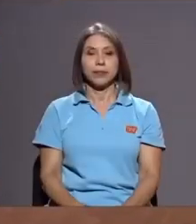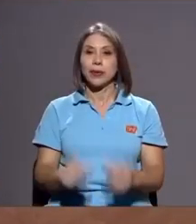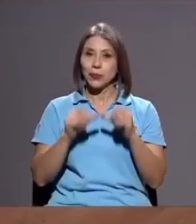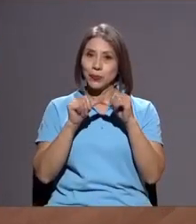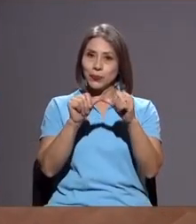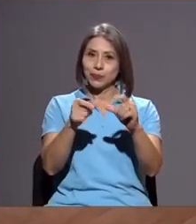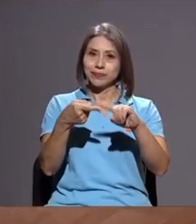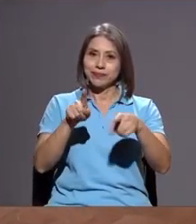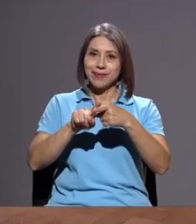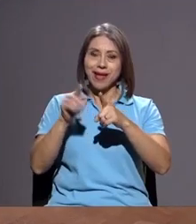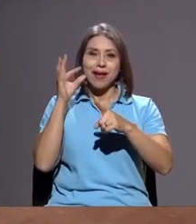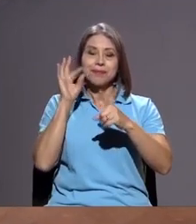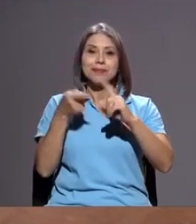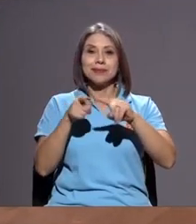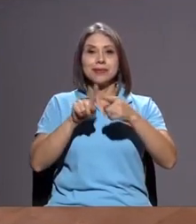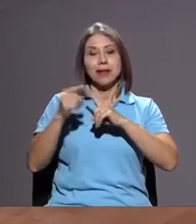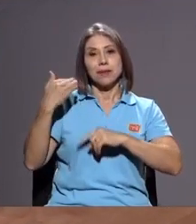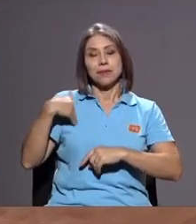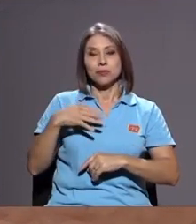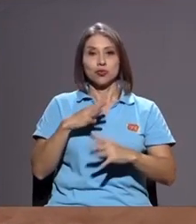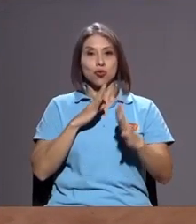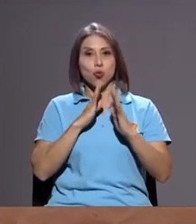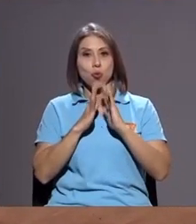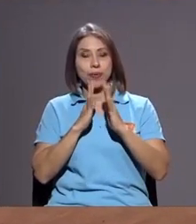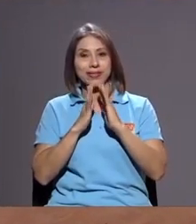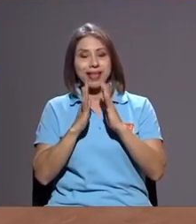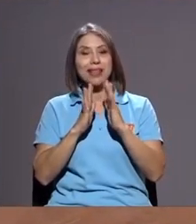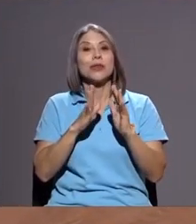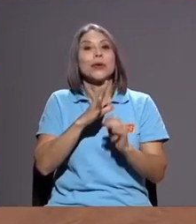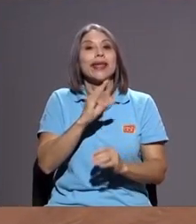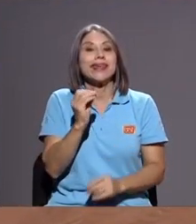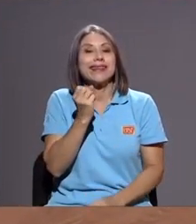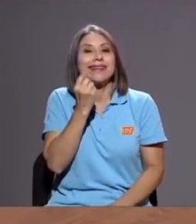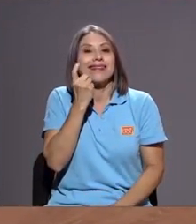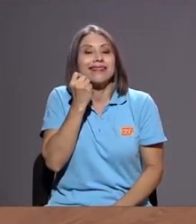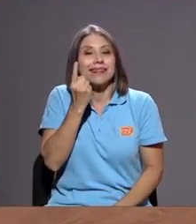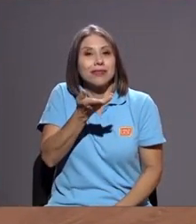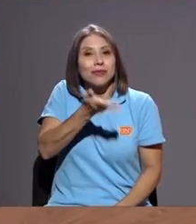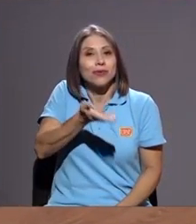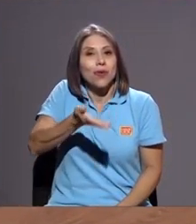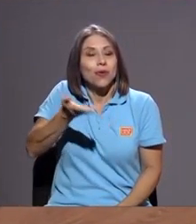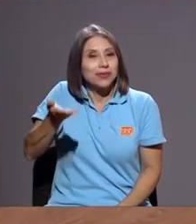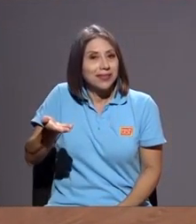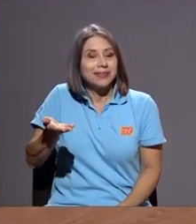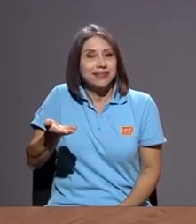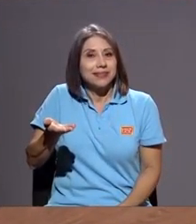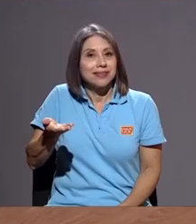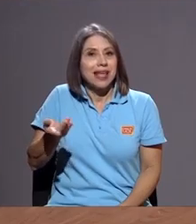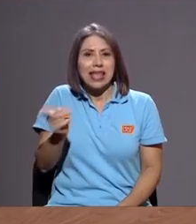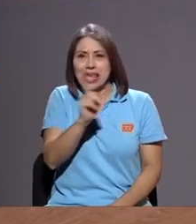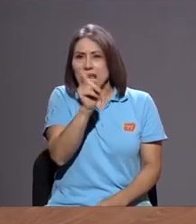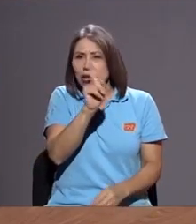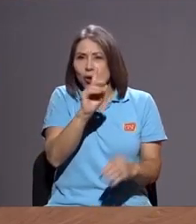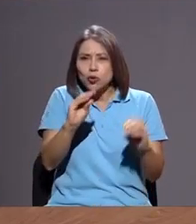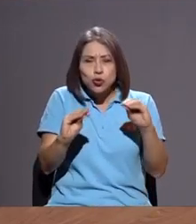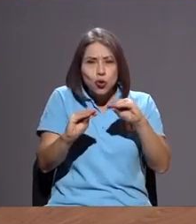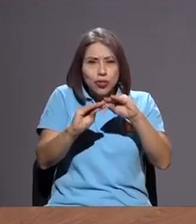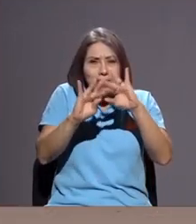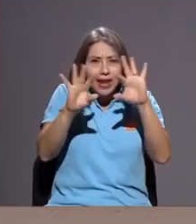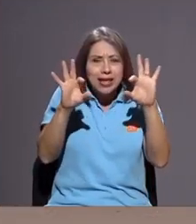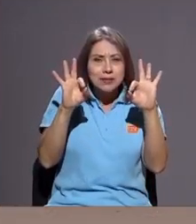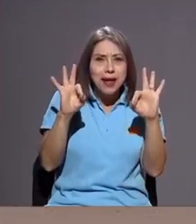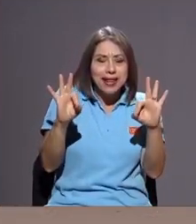Continuamos, amigas y amigos, conversando y entendiendo cosas que no son transparentes para los legos,